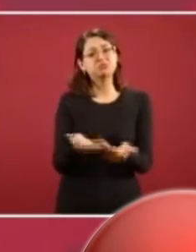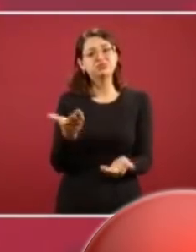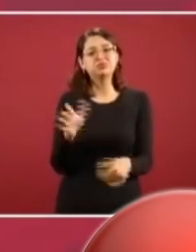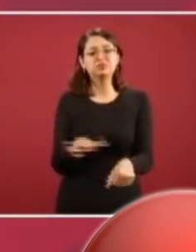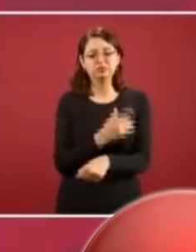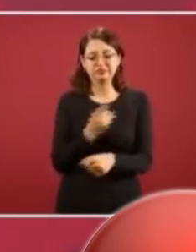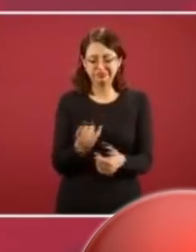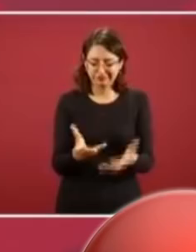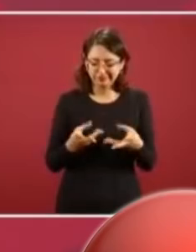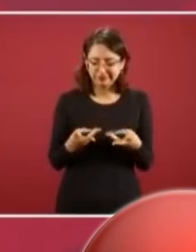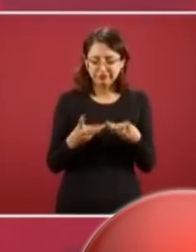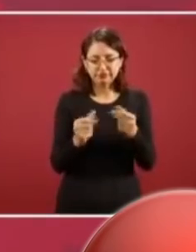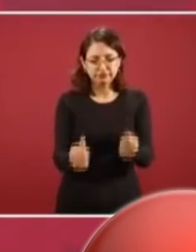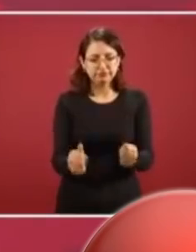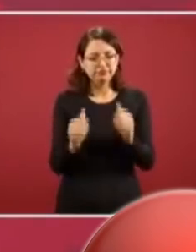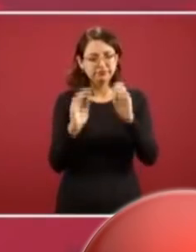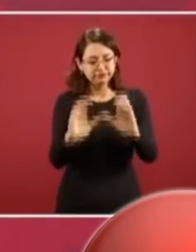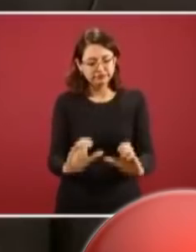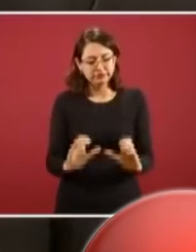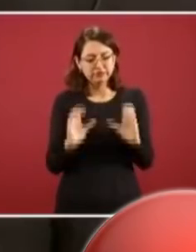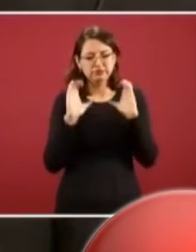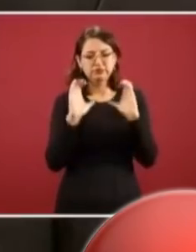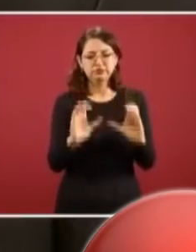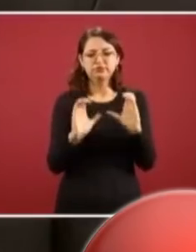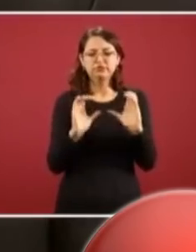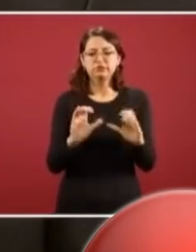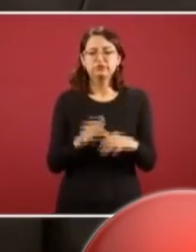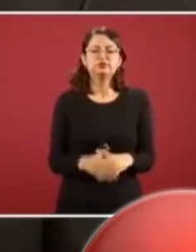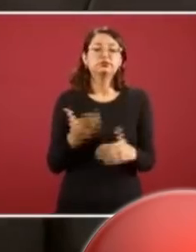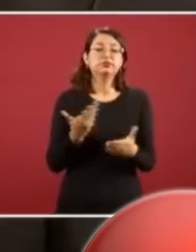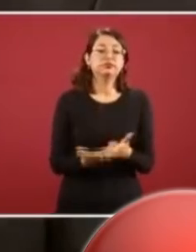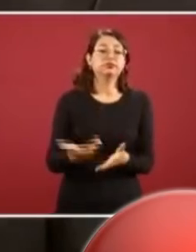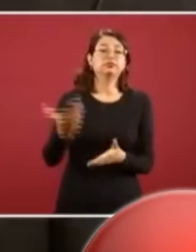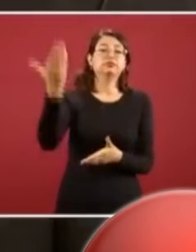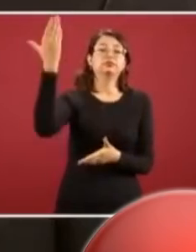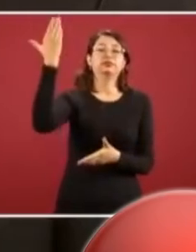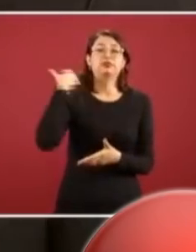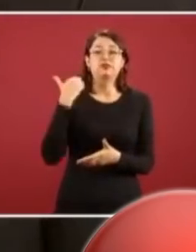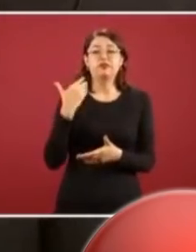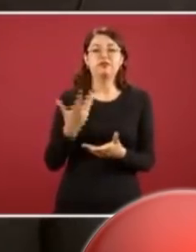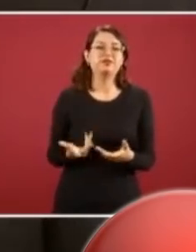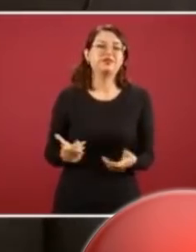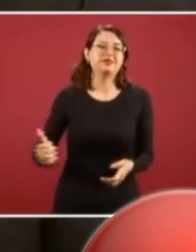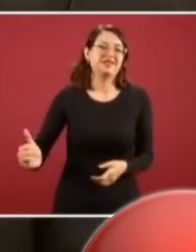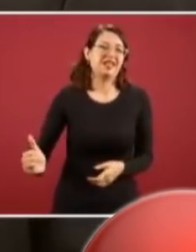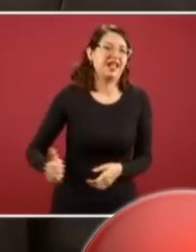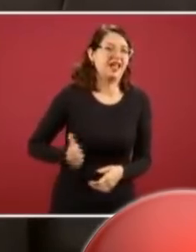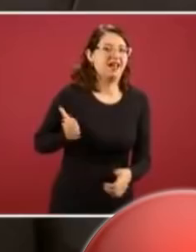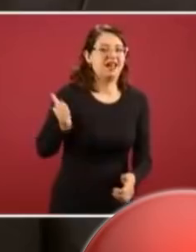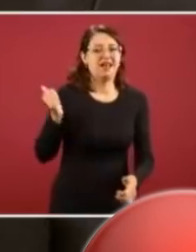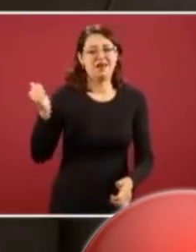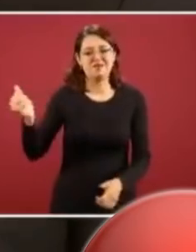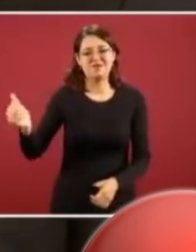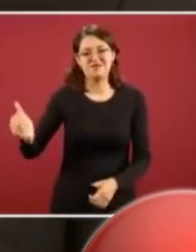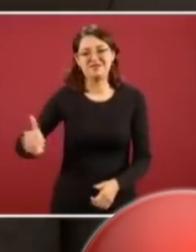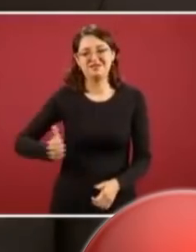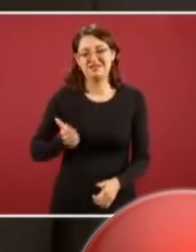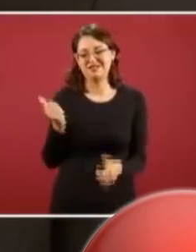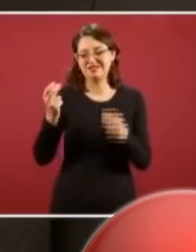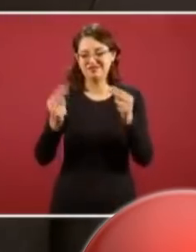cuida el presupuesto. Antes se utilizaban estas declaratorias para hacer